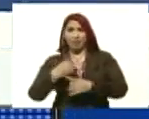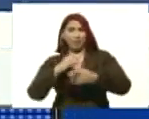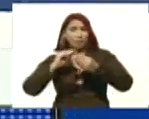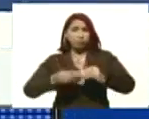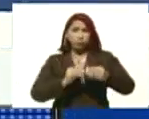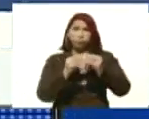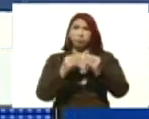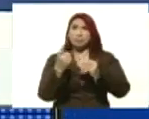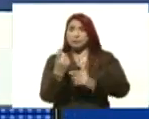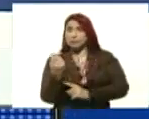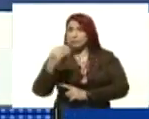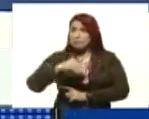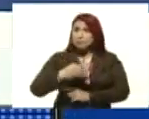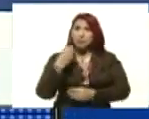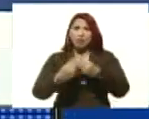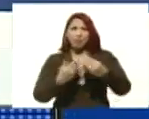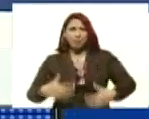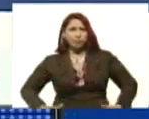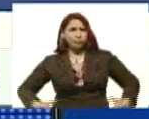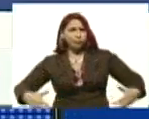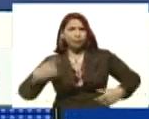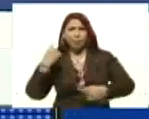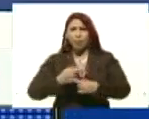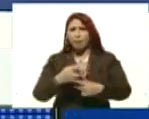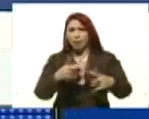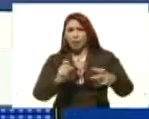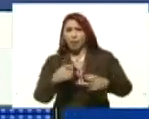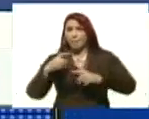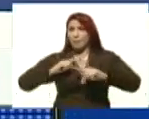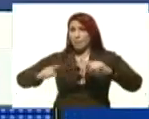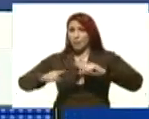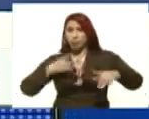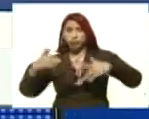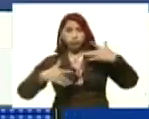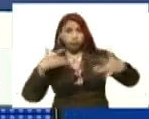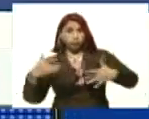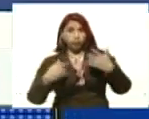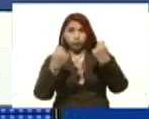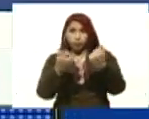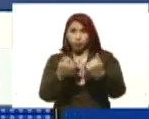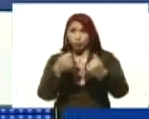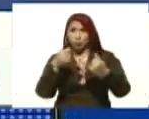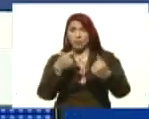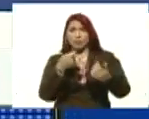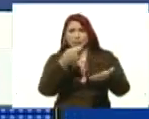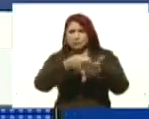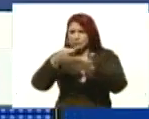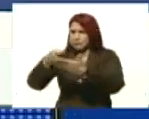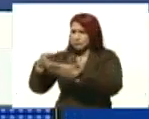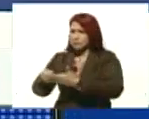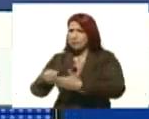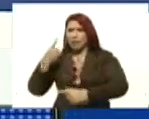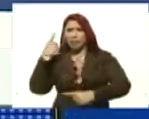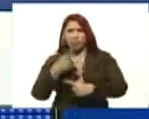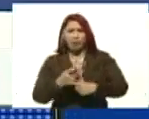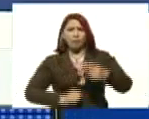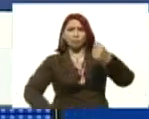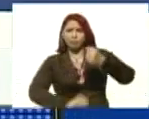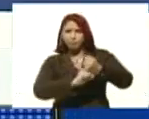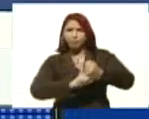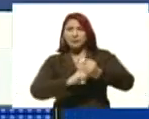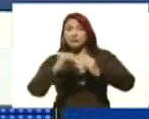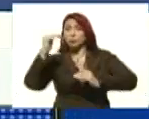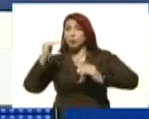eso hace falta generar riquezas, actividad económica, ingresos que sustenten eso. Es la